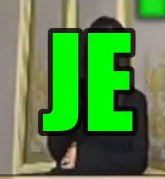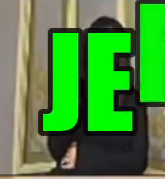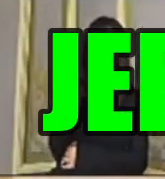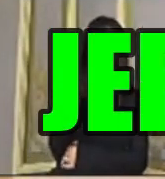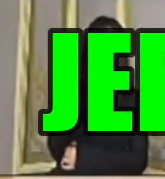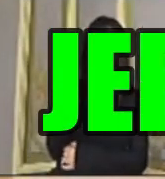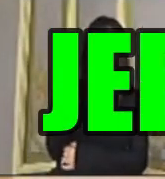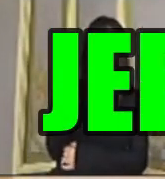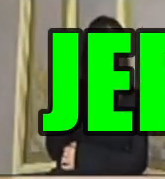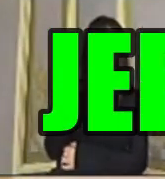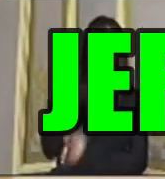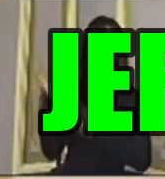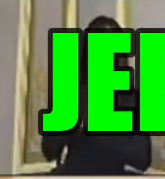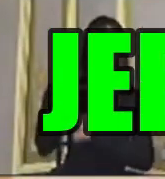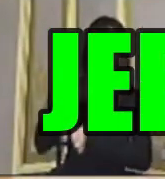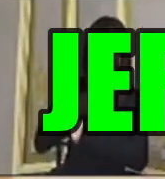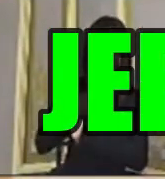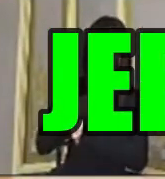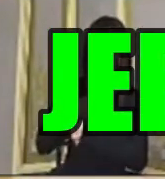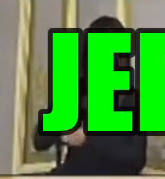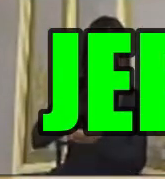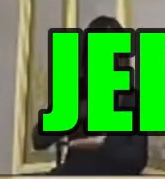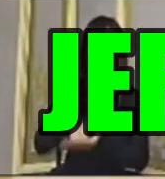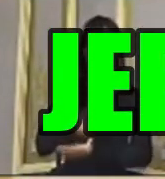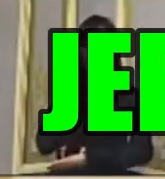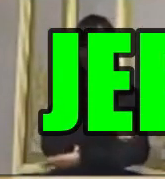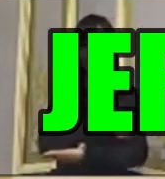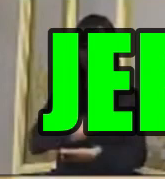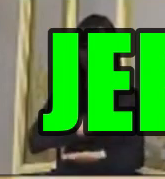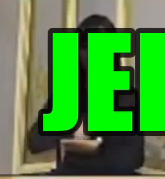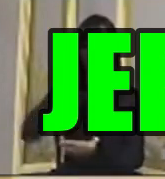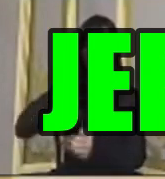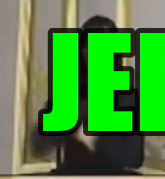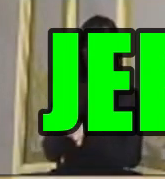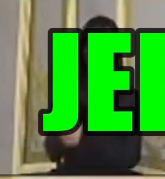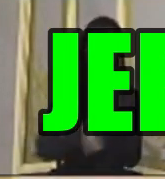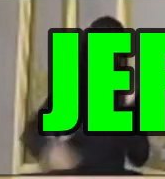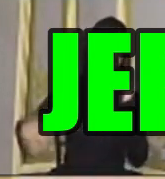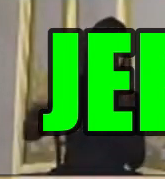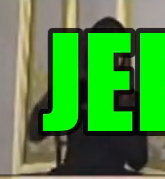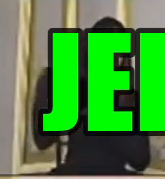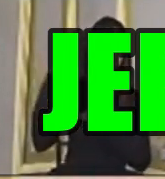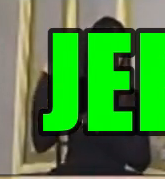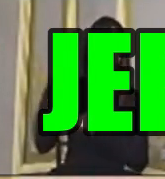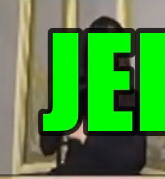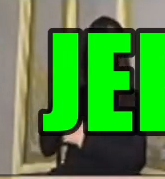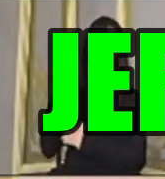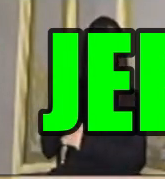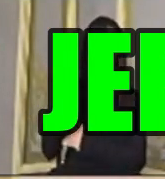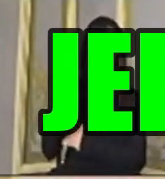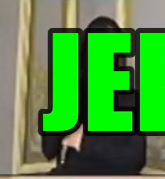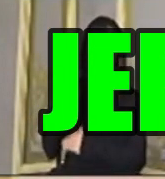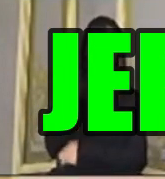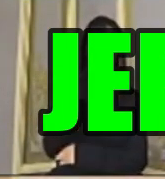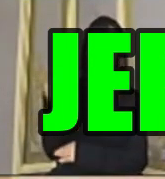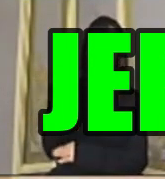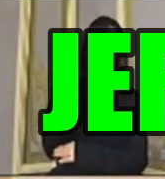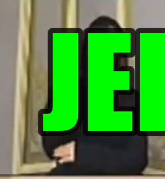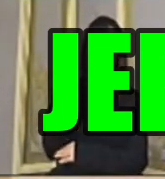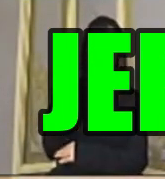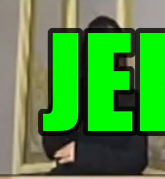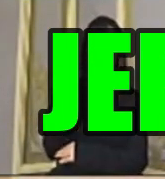31.160, fracción tercera, de la Ley Orgánica del Poder Legislativo del Estado Libre y Soberano de Puebla, 97,